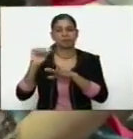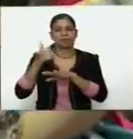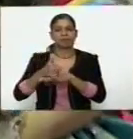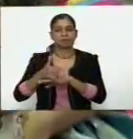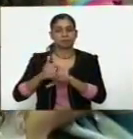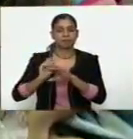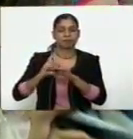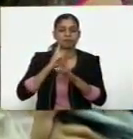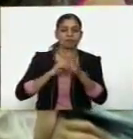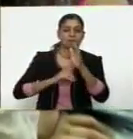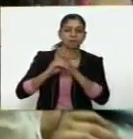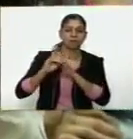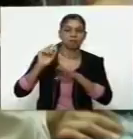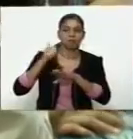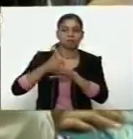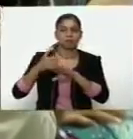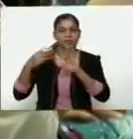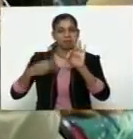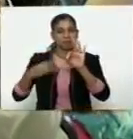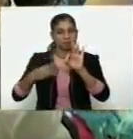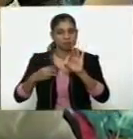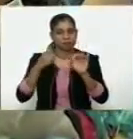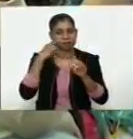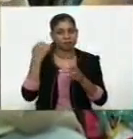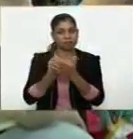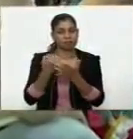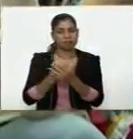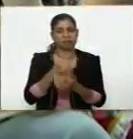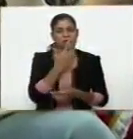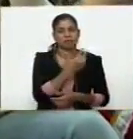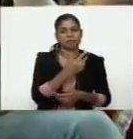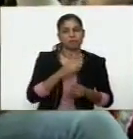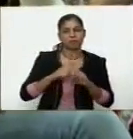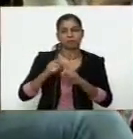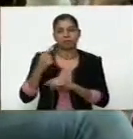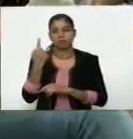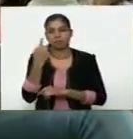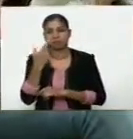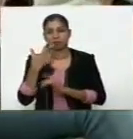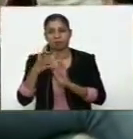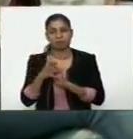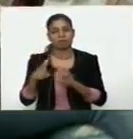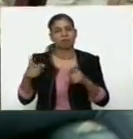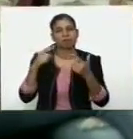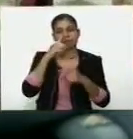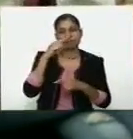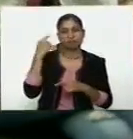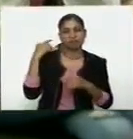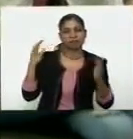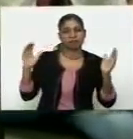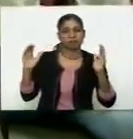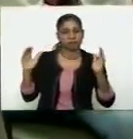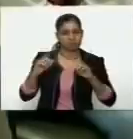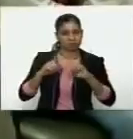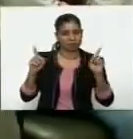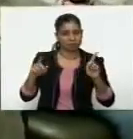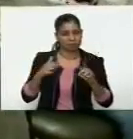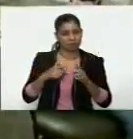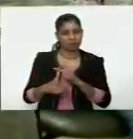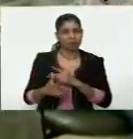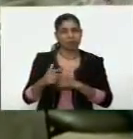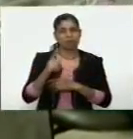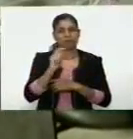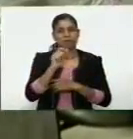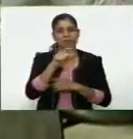grande de la historia. Y en efecto, superó en 3-1 lo que había logrado el año pasado Filecoin. Telegram